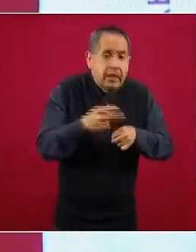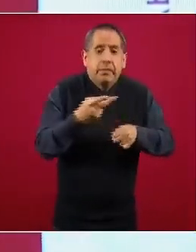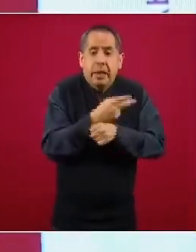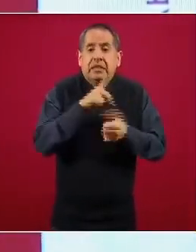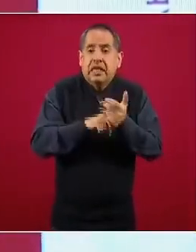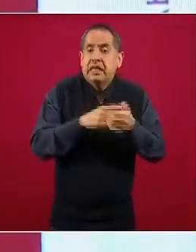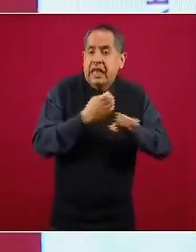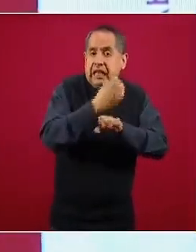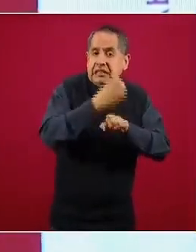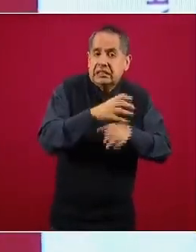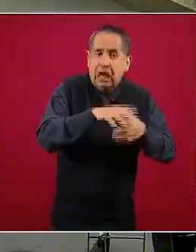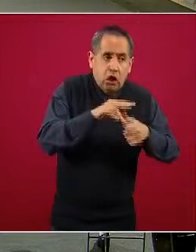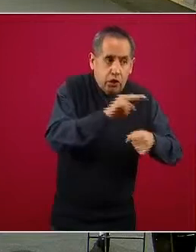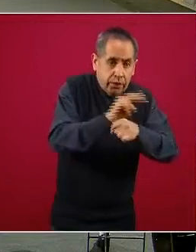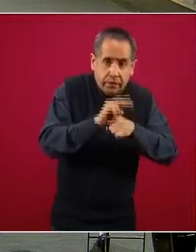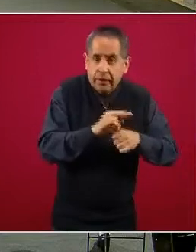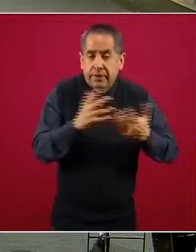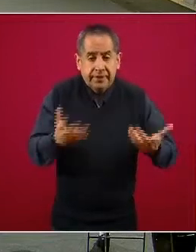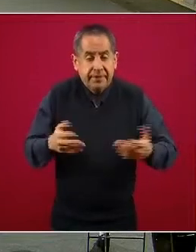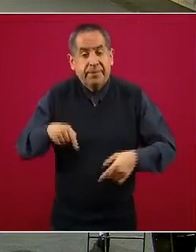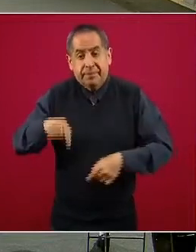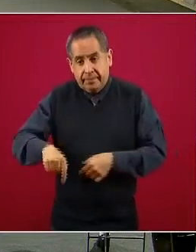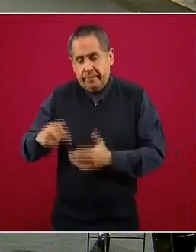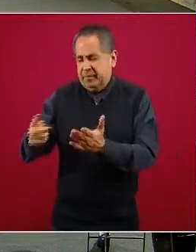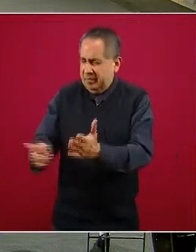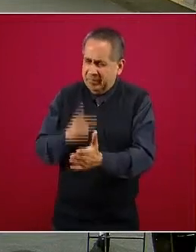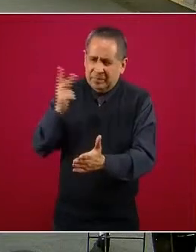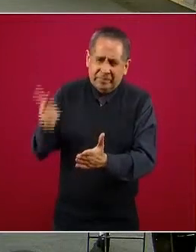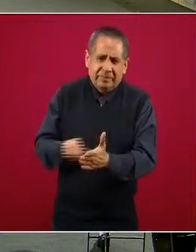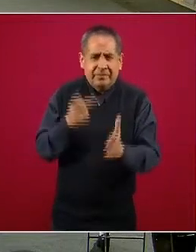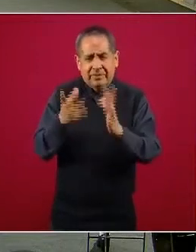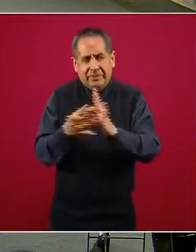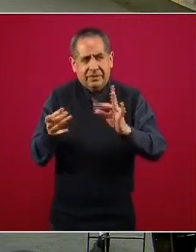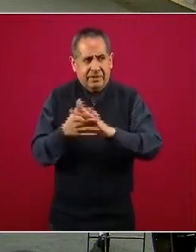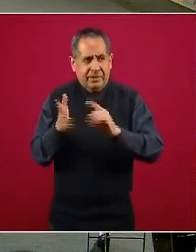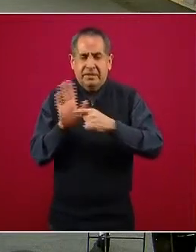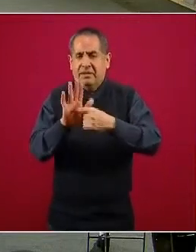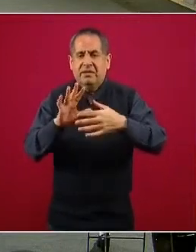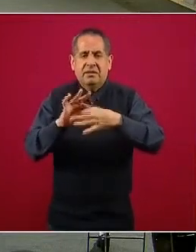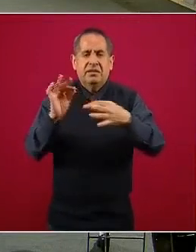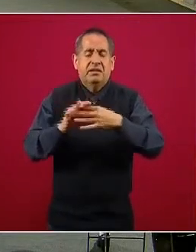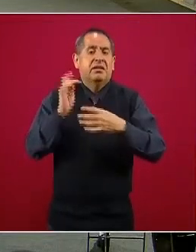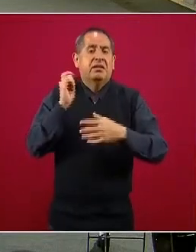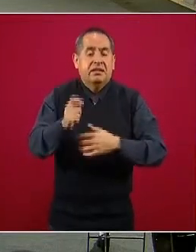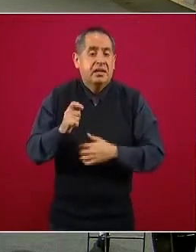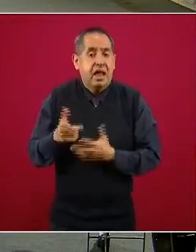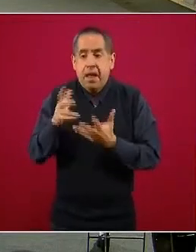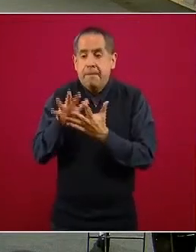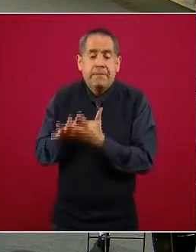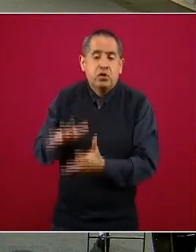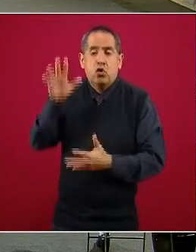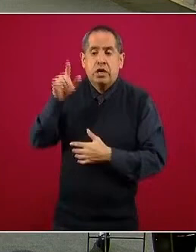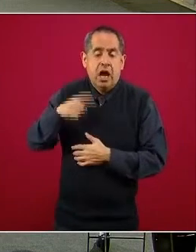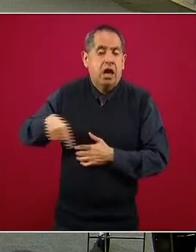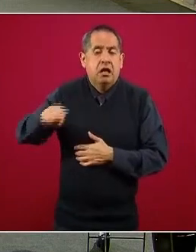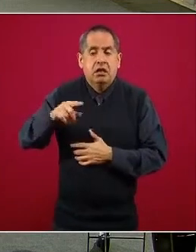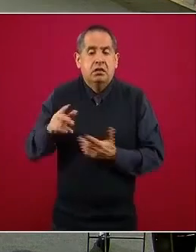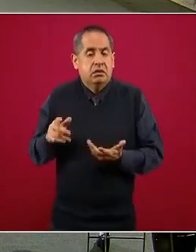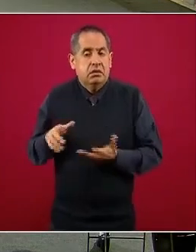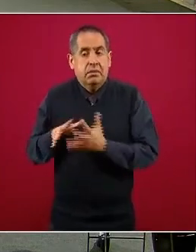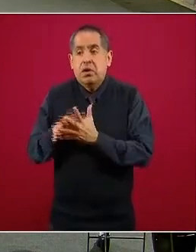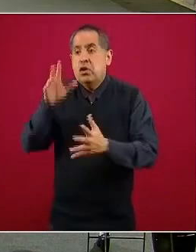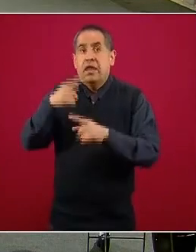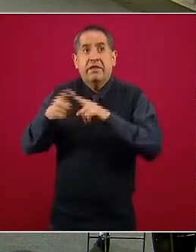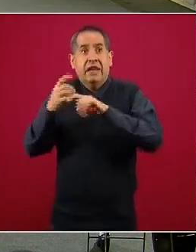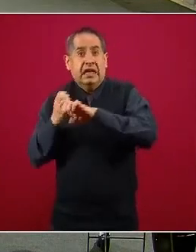epidemia. Hemos presentado aquí en innumerables ocasiones que la mayoría o prácticamente todas